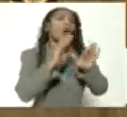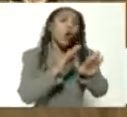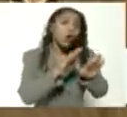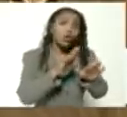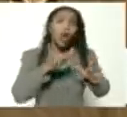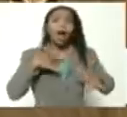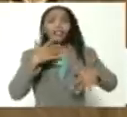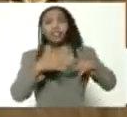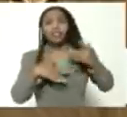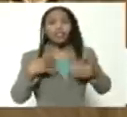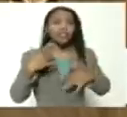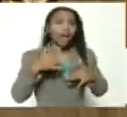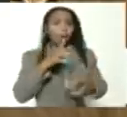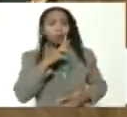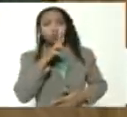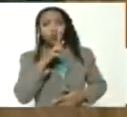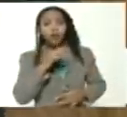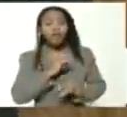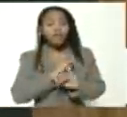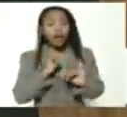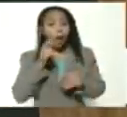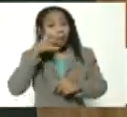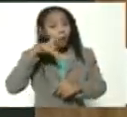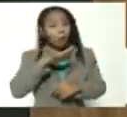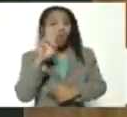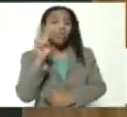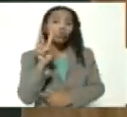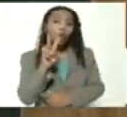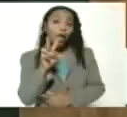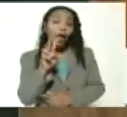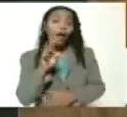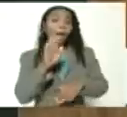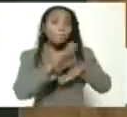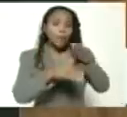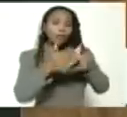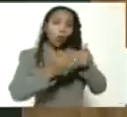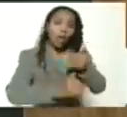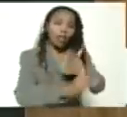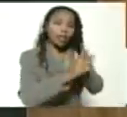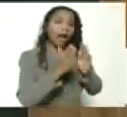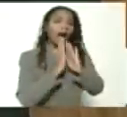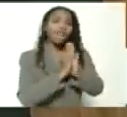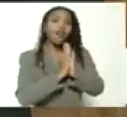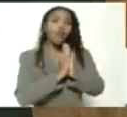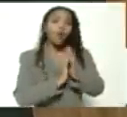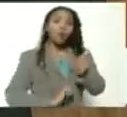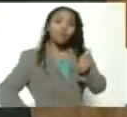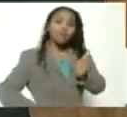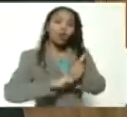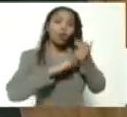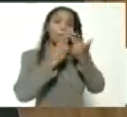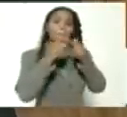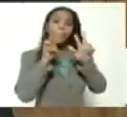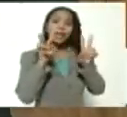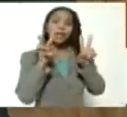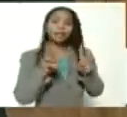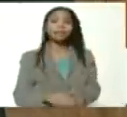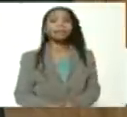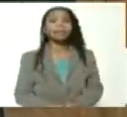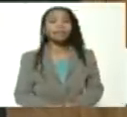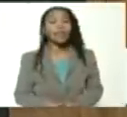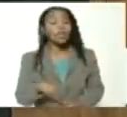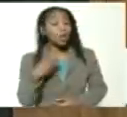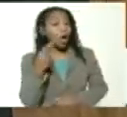acción criminal. Y finalmente el pueblo de Venezuela dio un paso adelante a favor de la paz. Así como